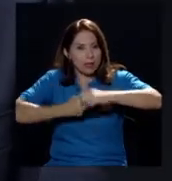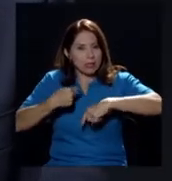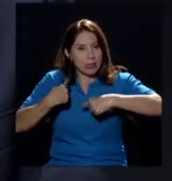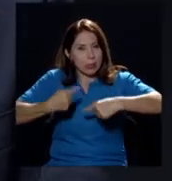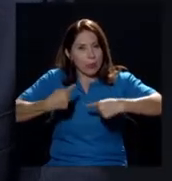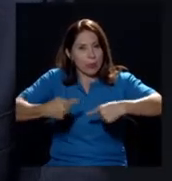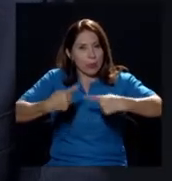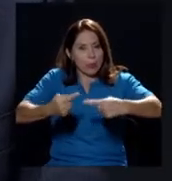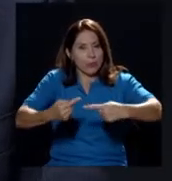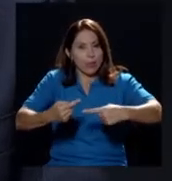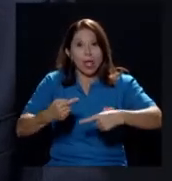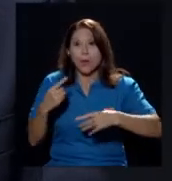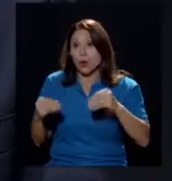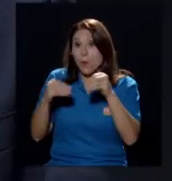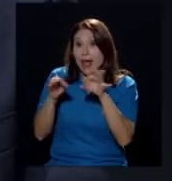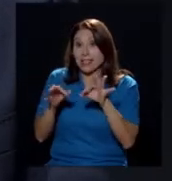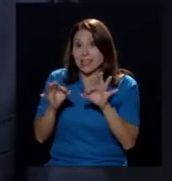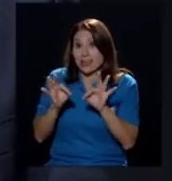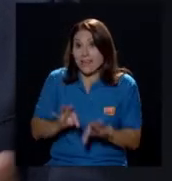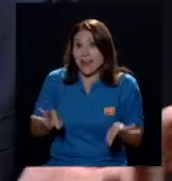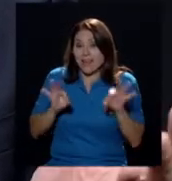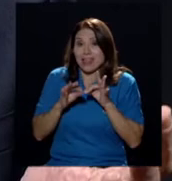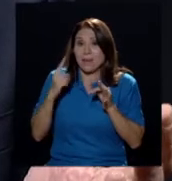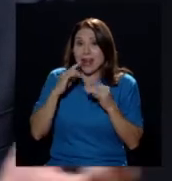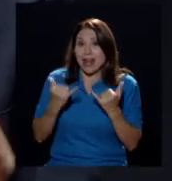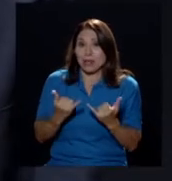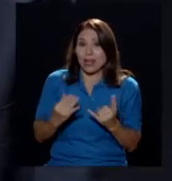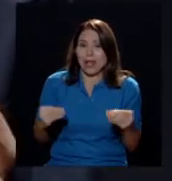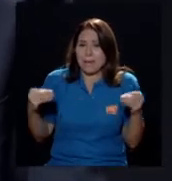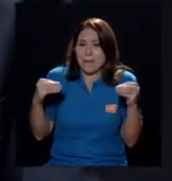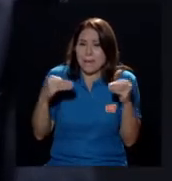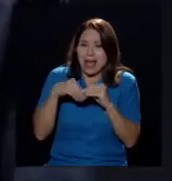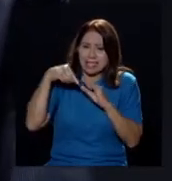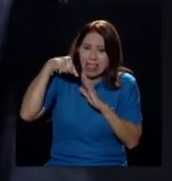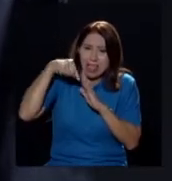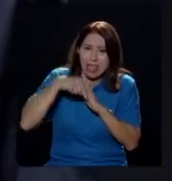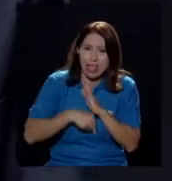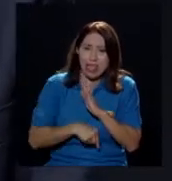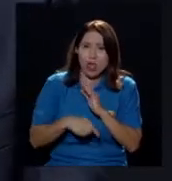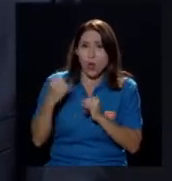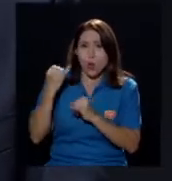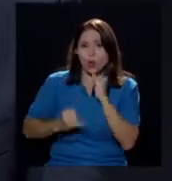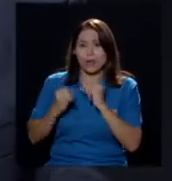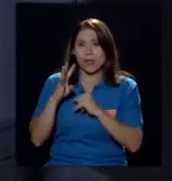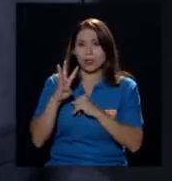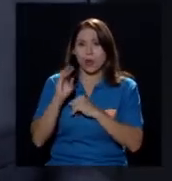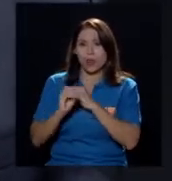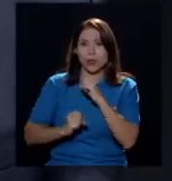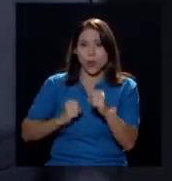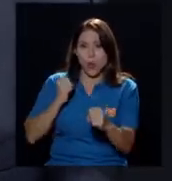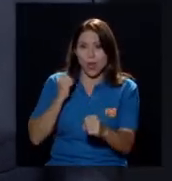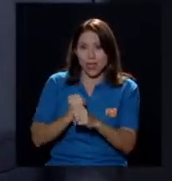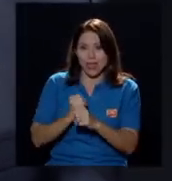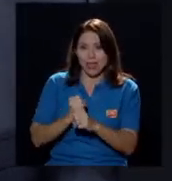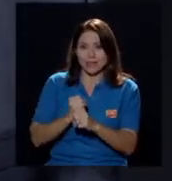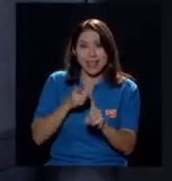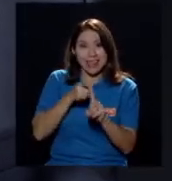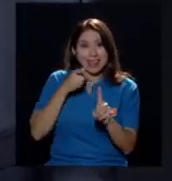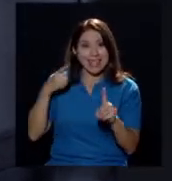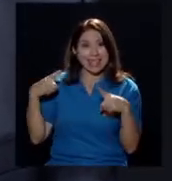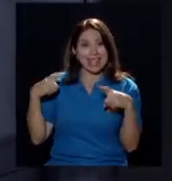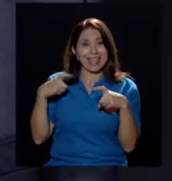considero que es lo más relevante para la actualidad es en las últimas cuatro décadas grosso modo desde la crisis económica de los 80